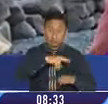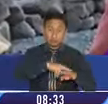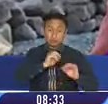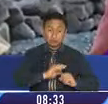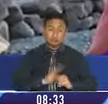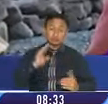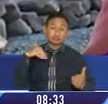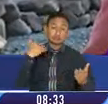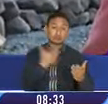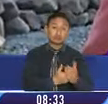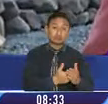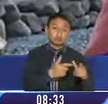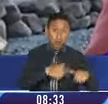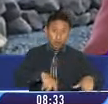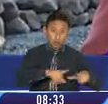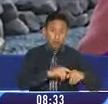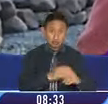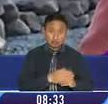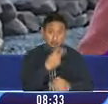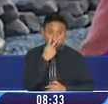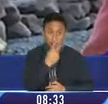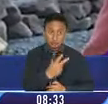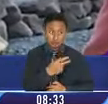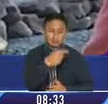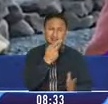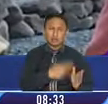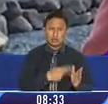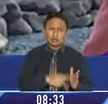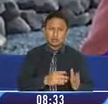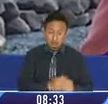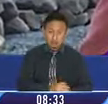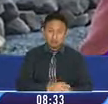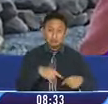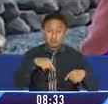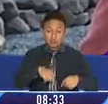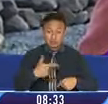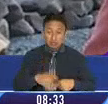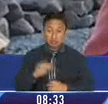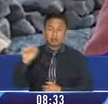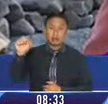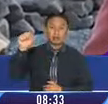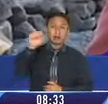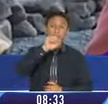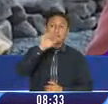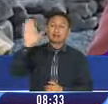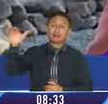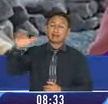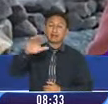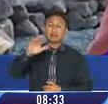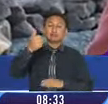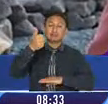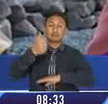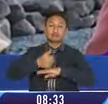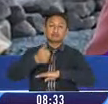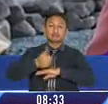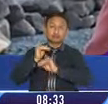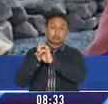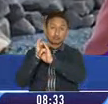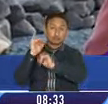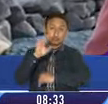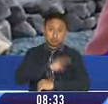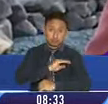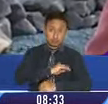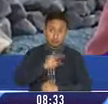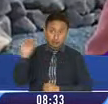llegó acá al sitio para verificar lo que sucedía, ha golpeado puertas tanto de instituciones estatales como